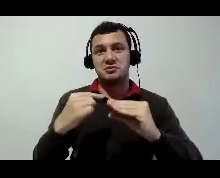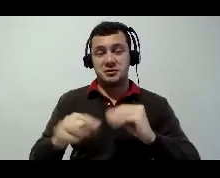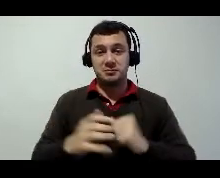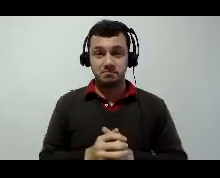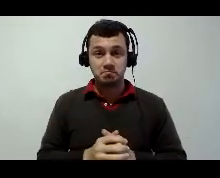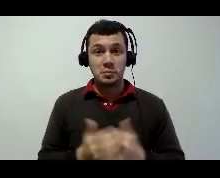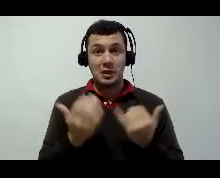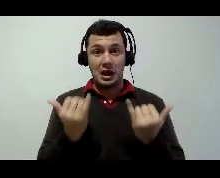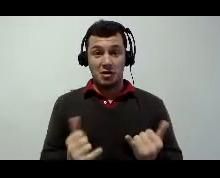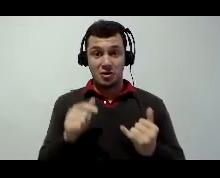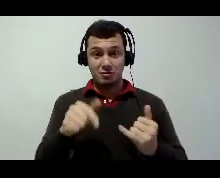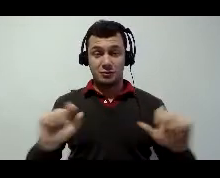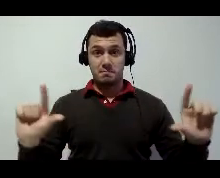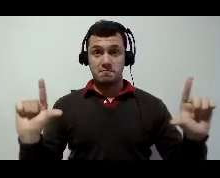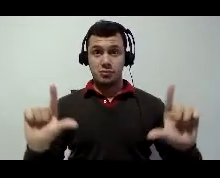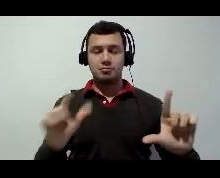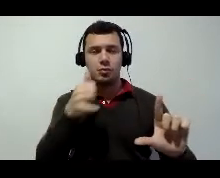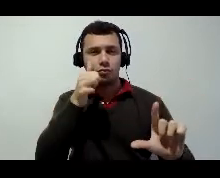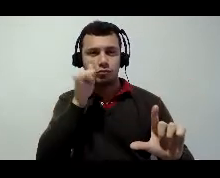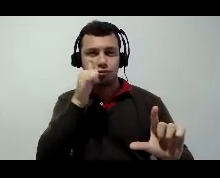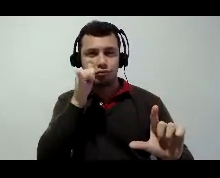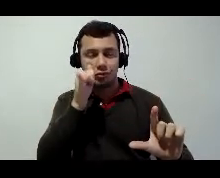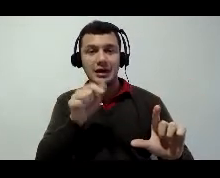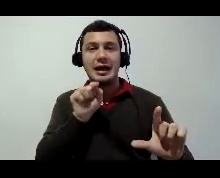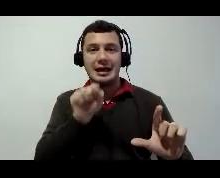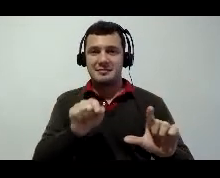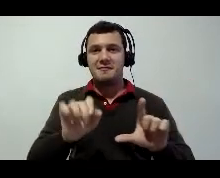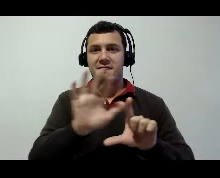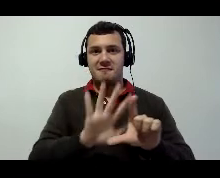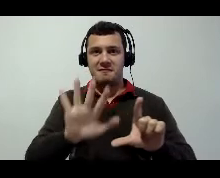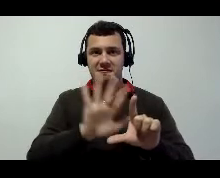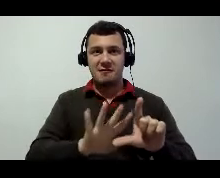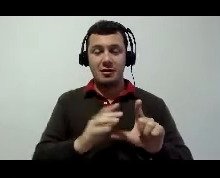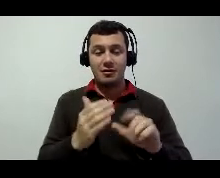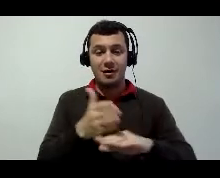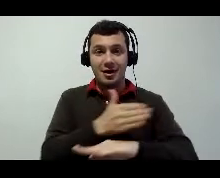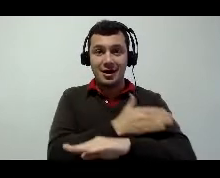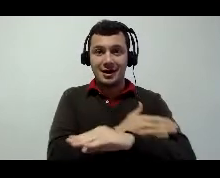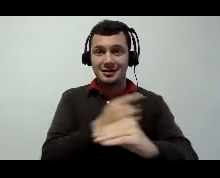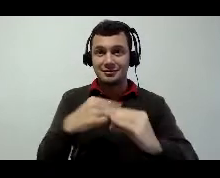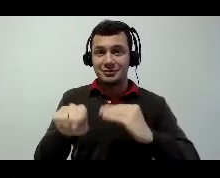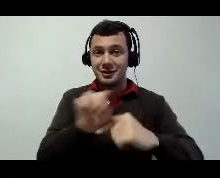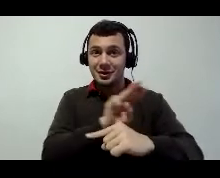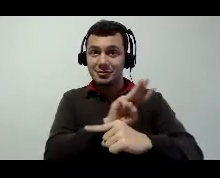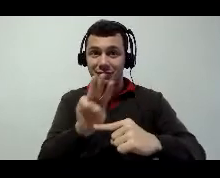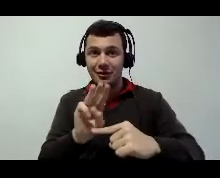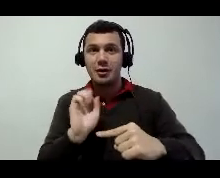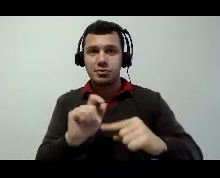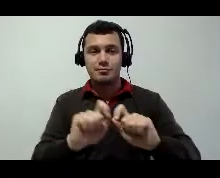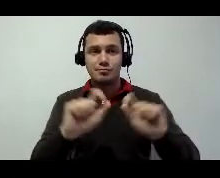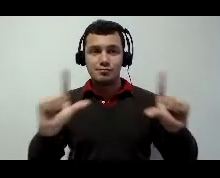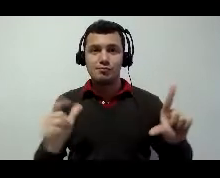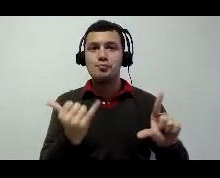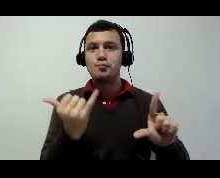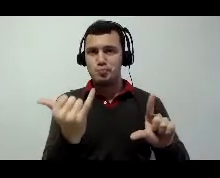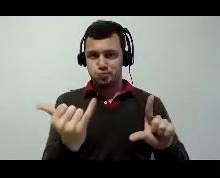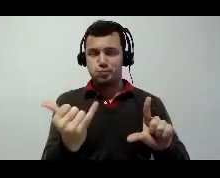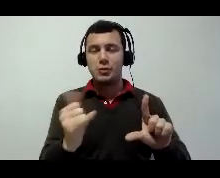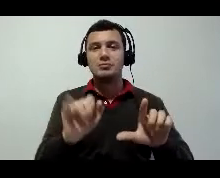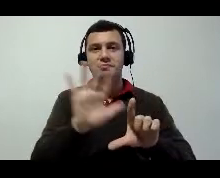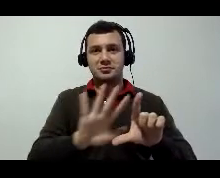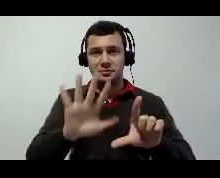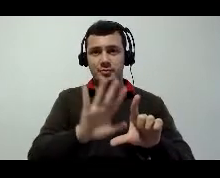video a través del enlace con el cual accedieron a esta formación. Queremos contarle que ustedes disponen de un espacio en sus pantallas de